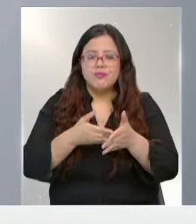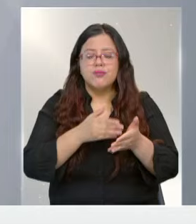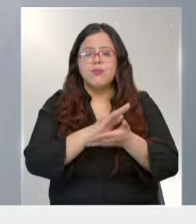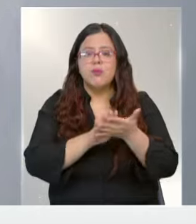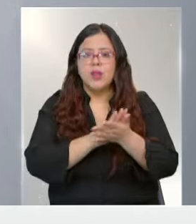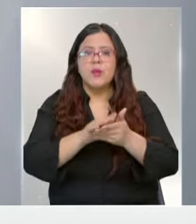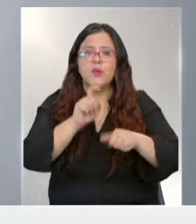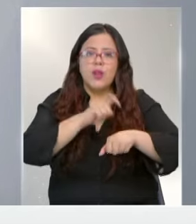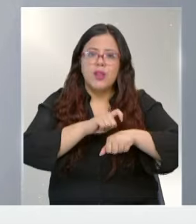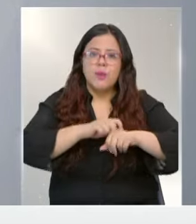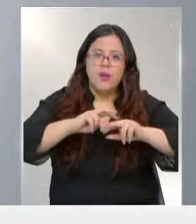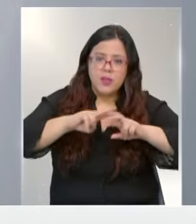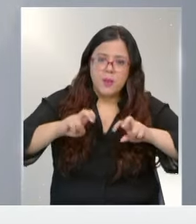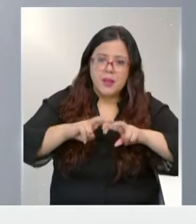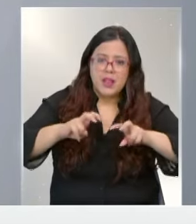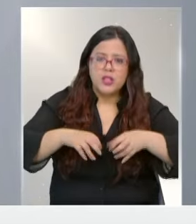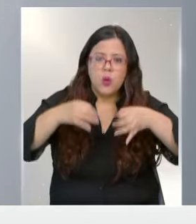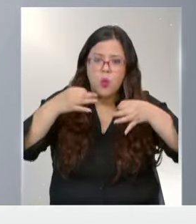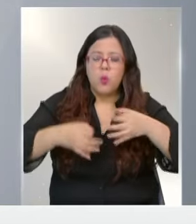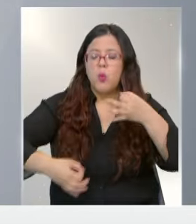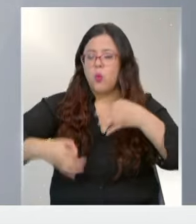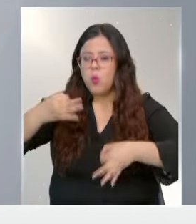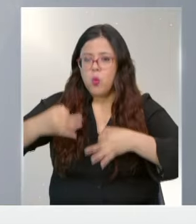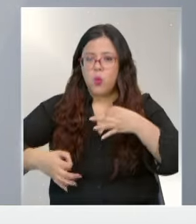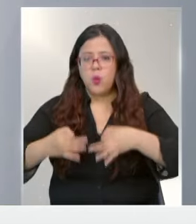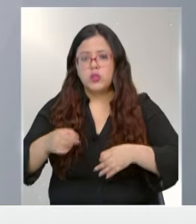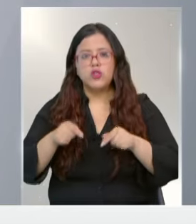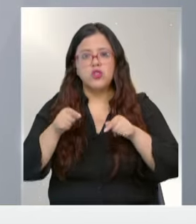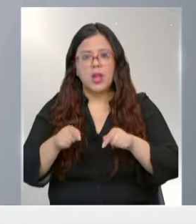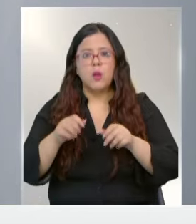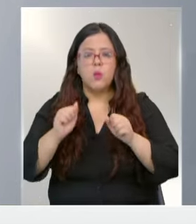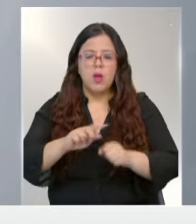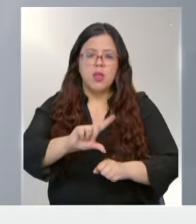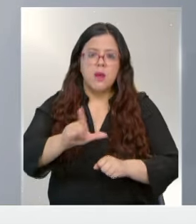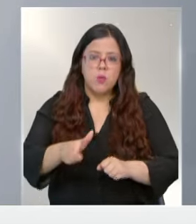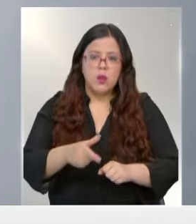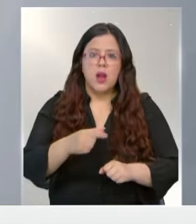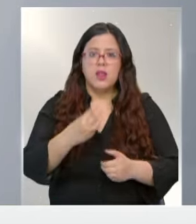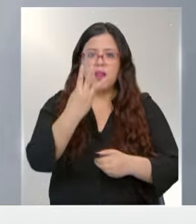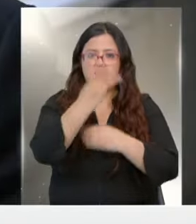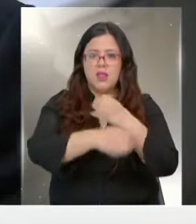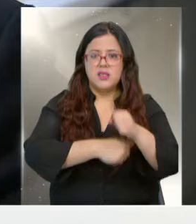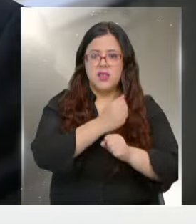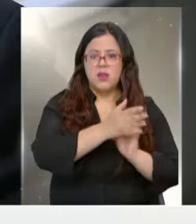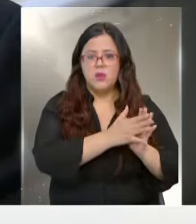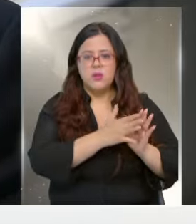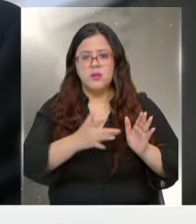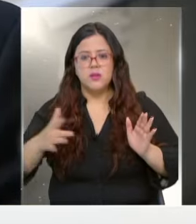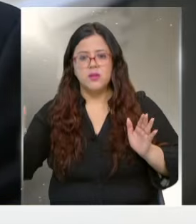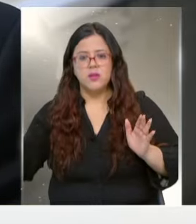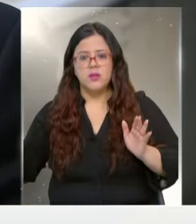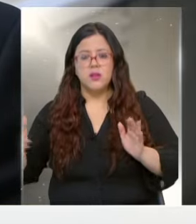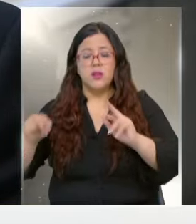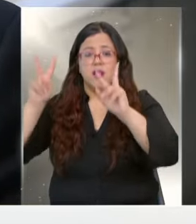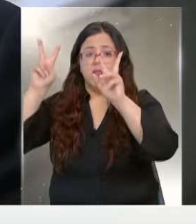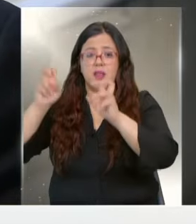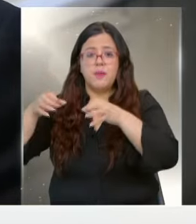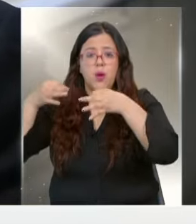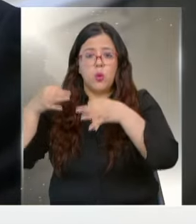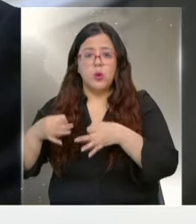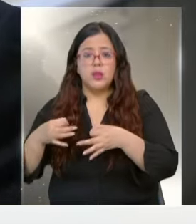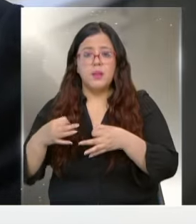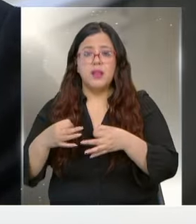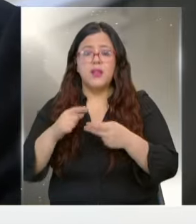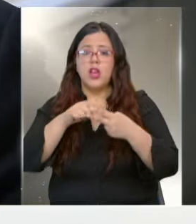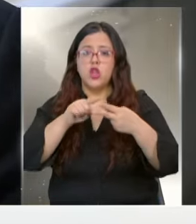el tiempo de investigación para llegar a un juicio, el que podría tardar más de 3 años. El punto principal aquí va a ser determinar básicamente